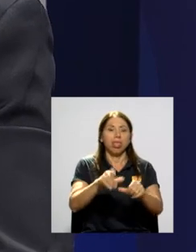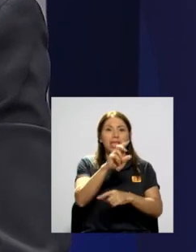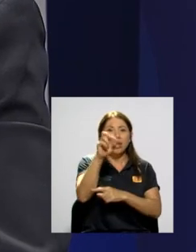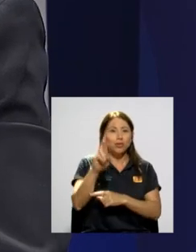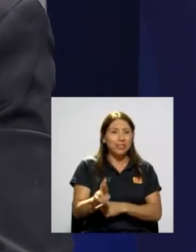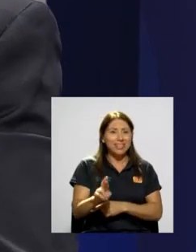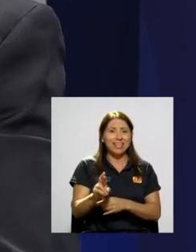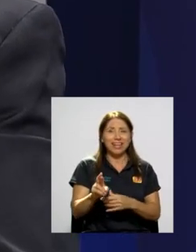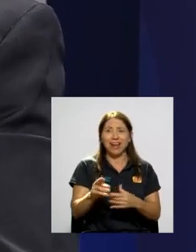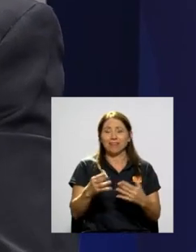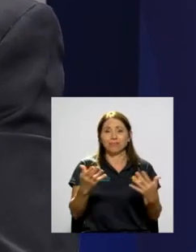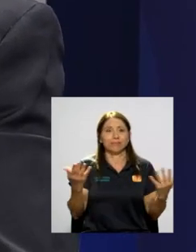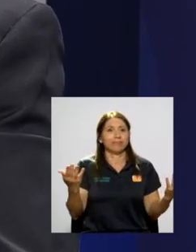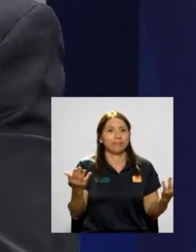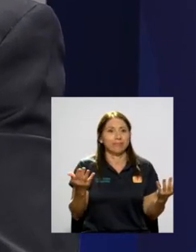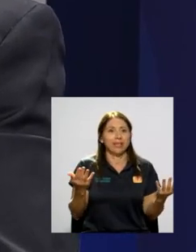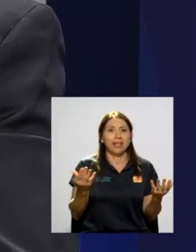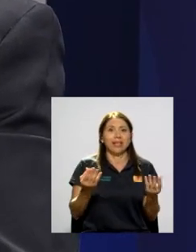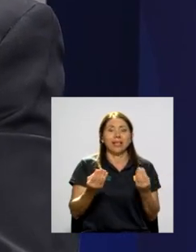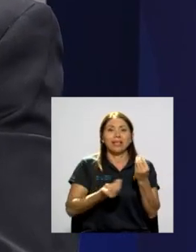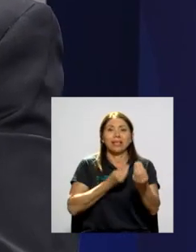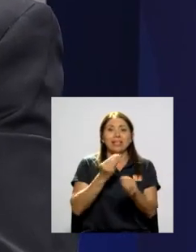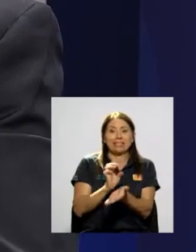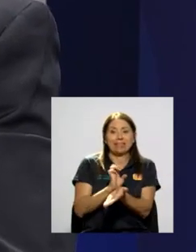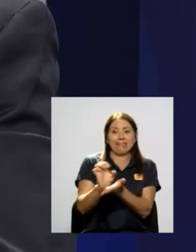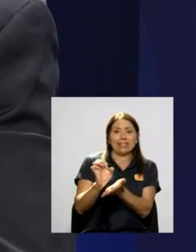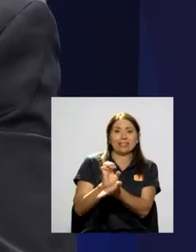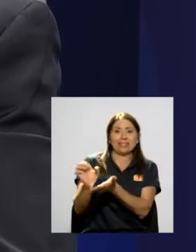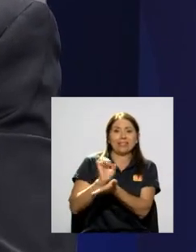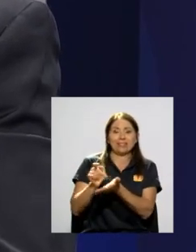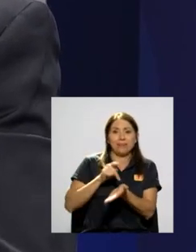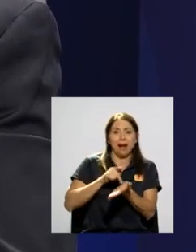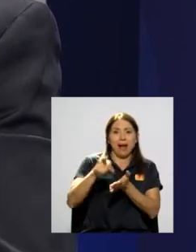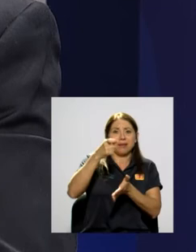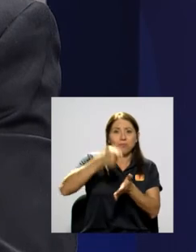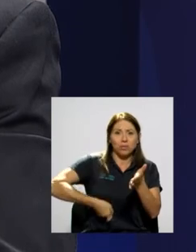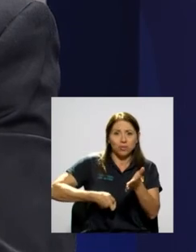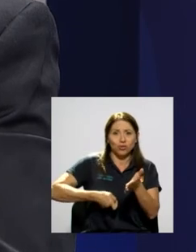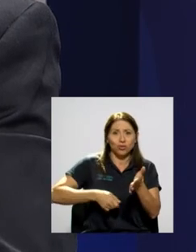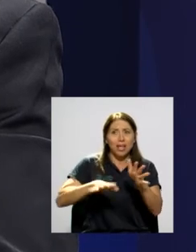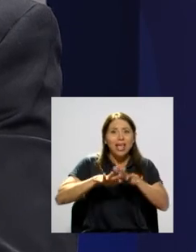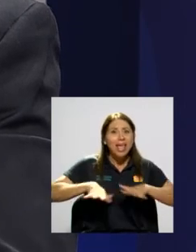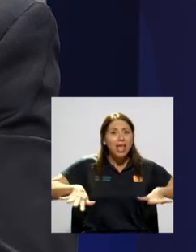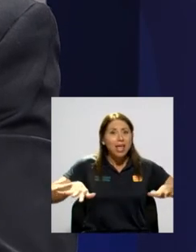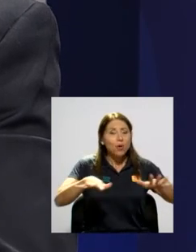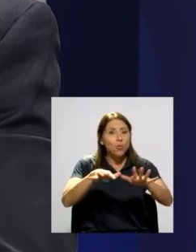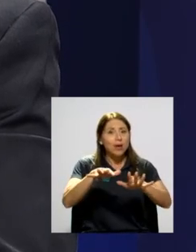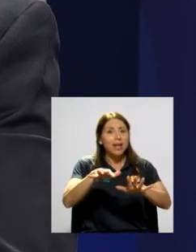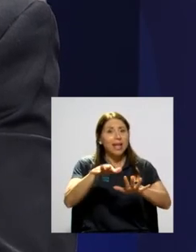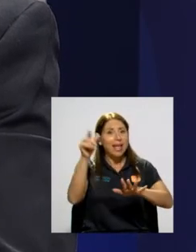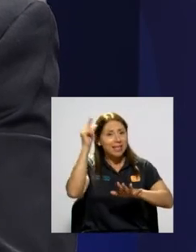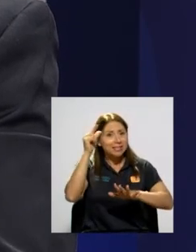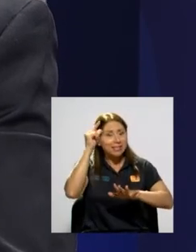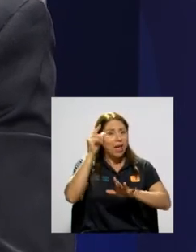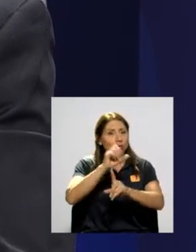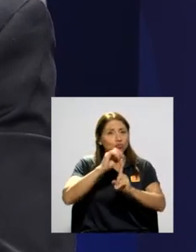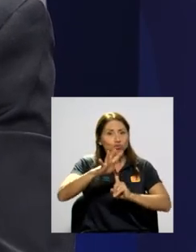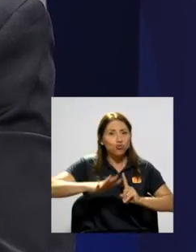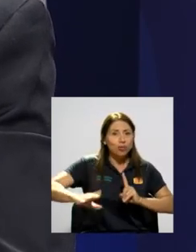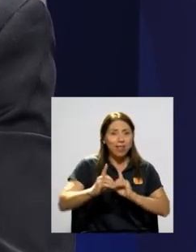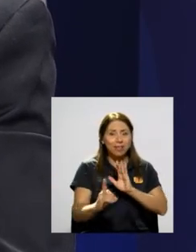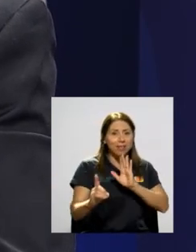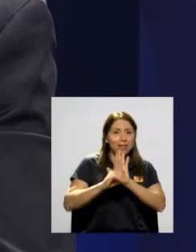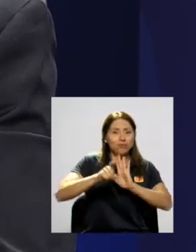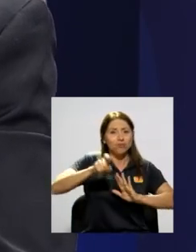tan escandalosamente recursos que están en un Estado social de derecho que requiere